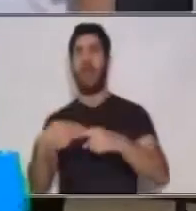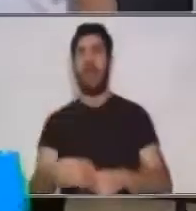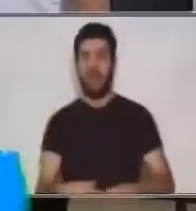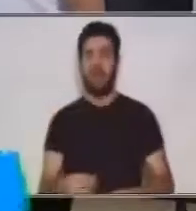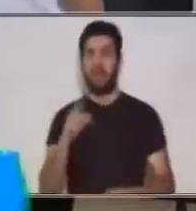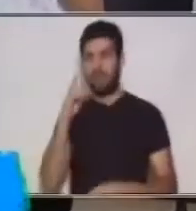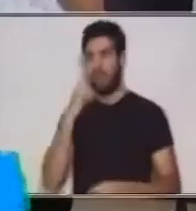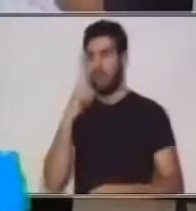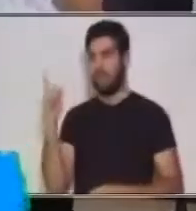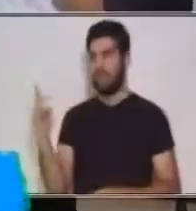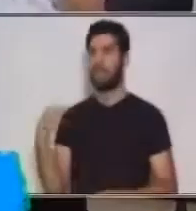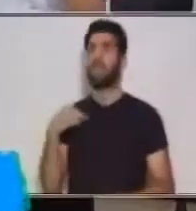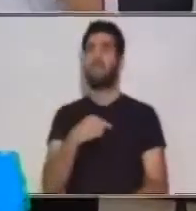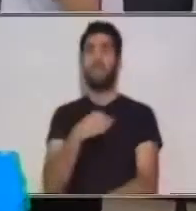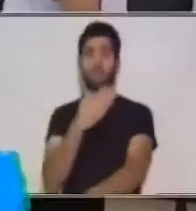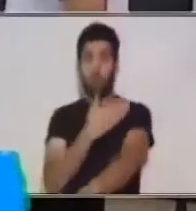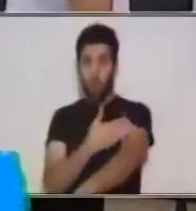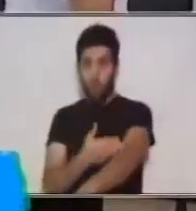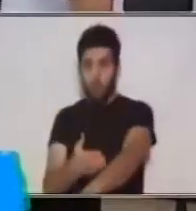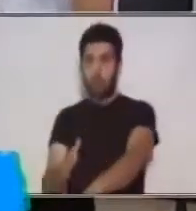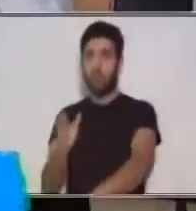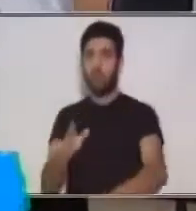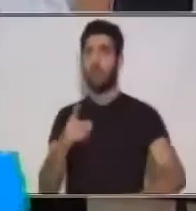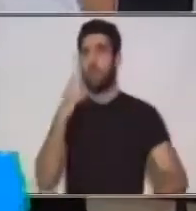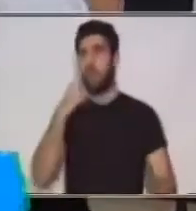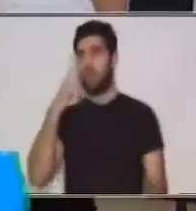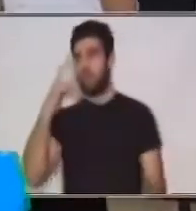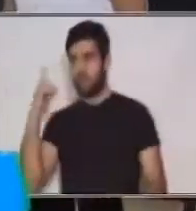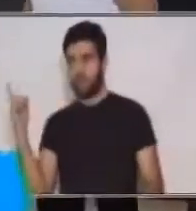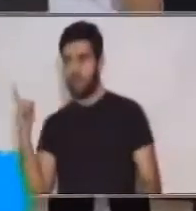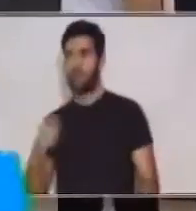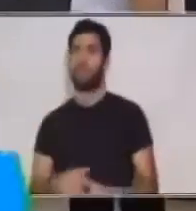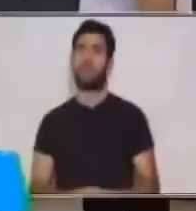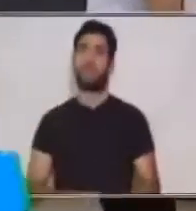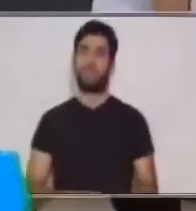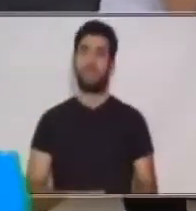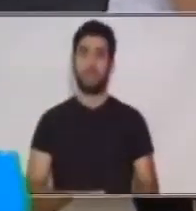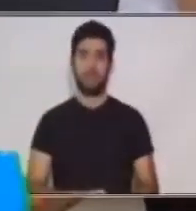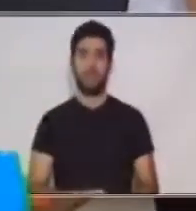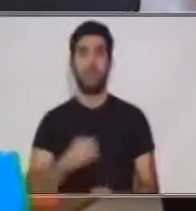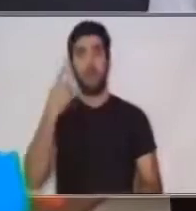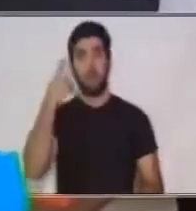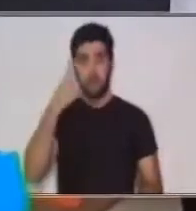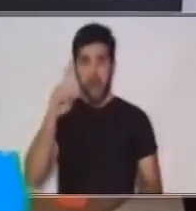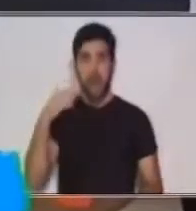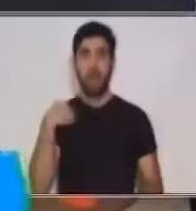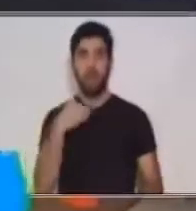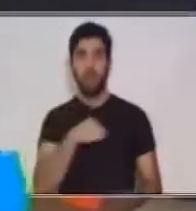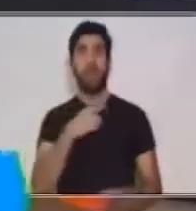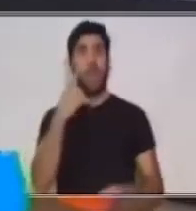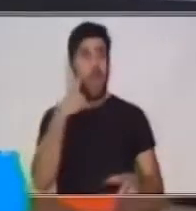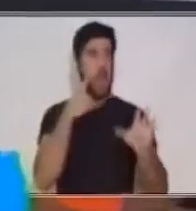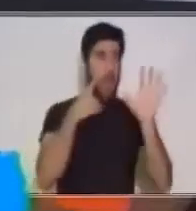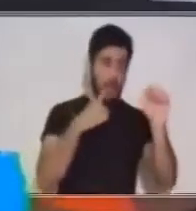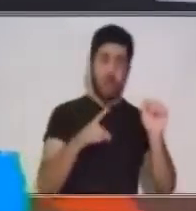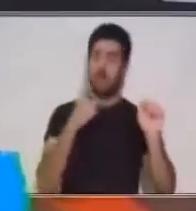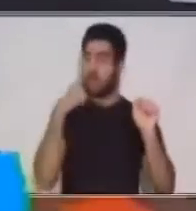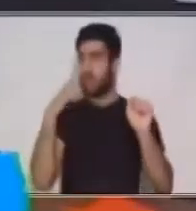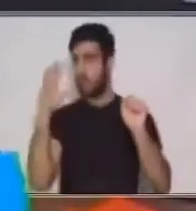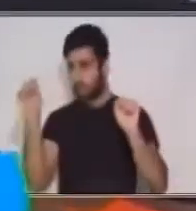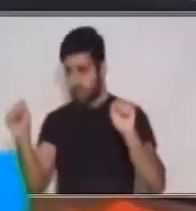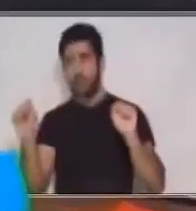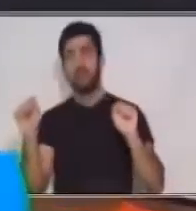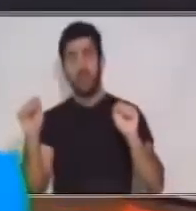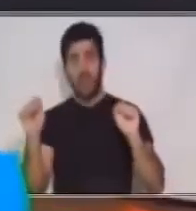continuar. Vamos a dirigirnos acá y veamos de que para poder identificar también que son congruentes, porque no